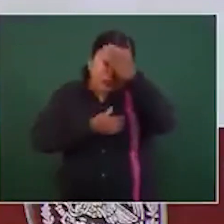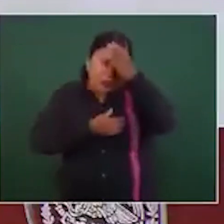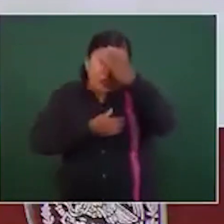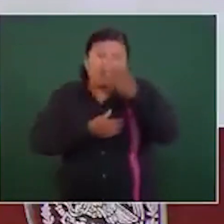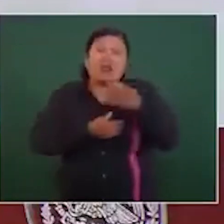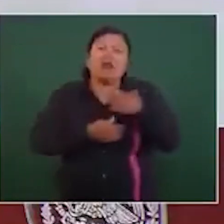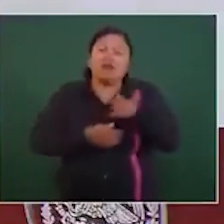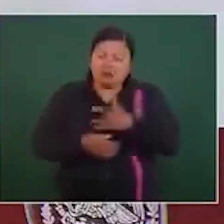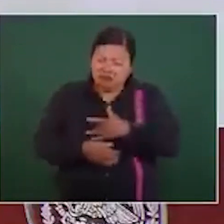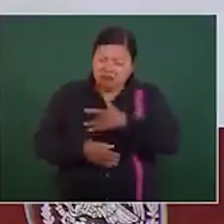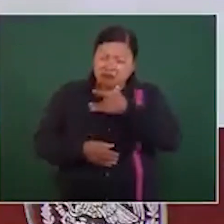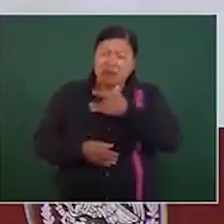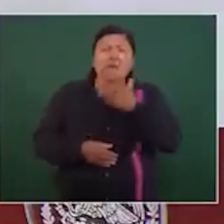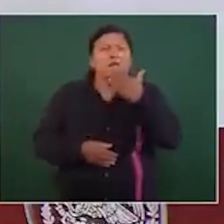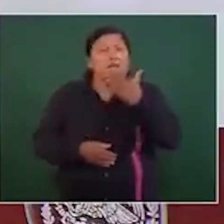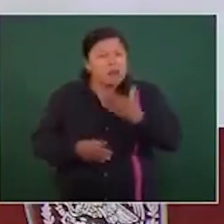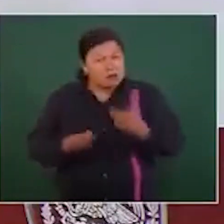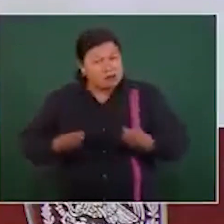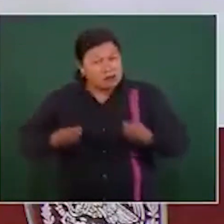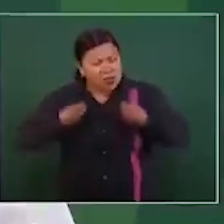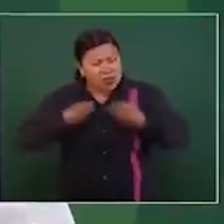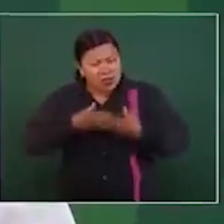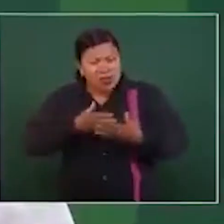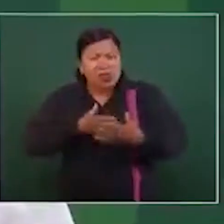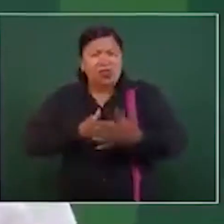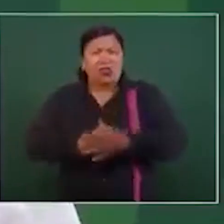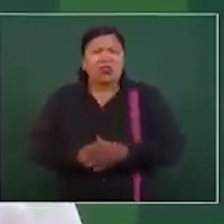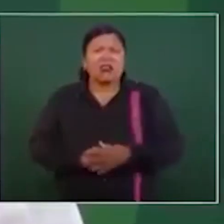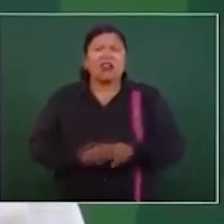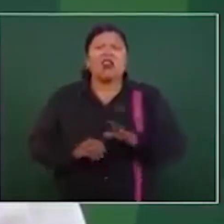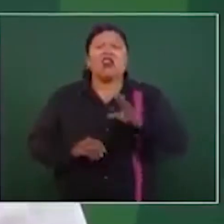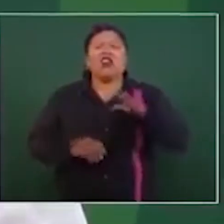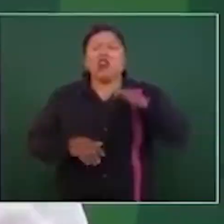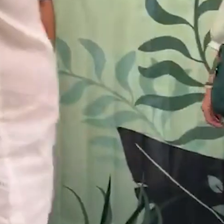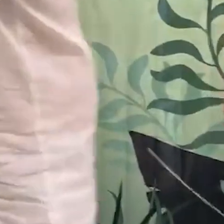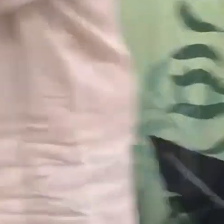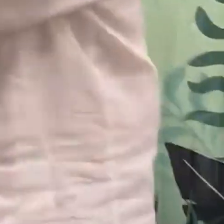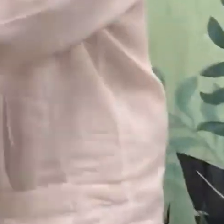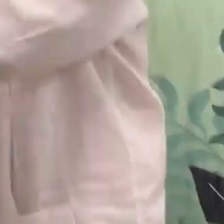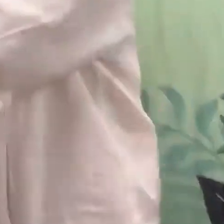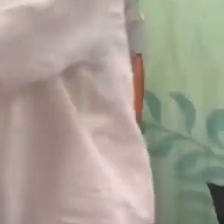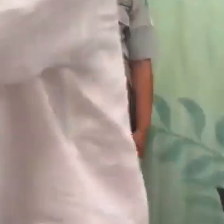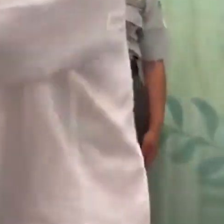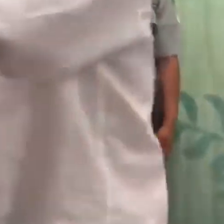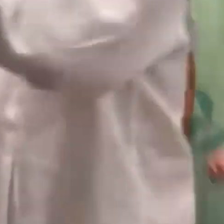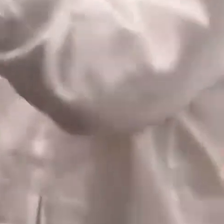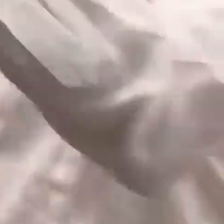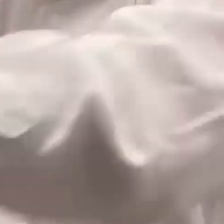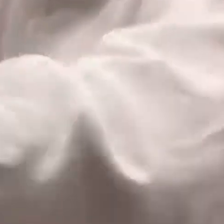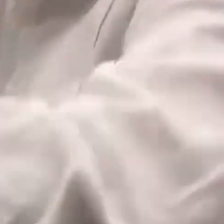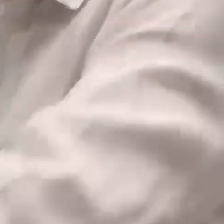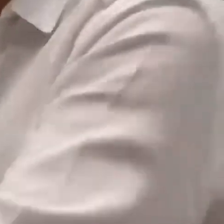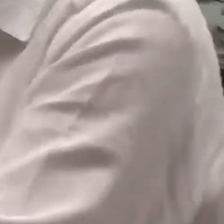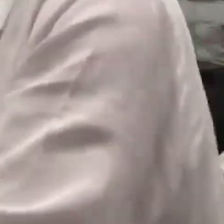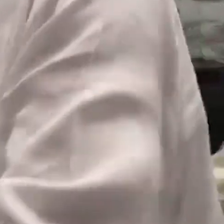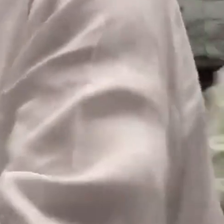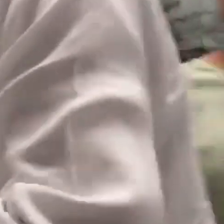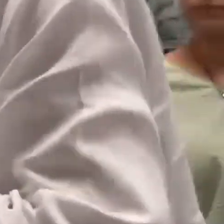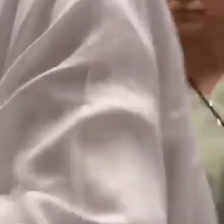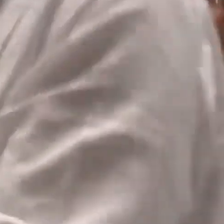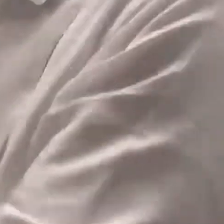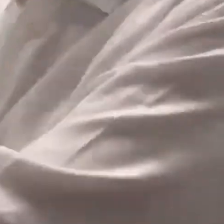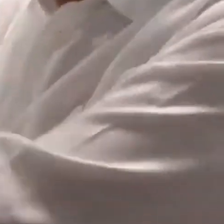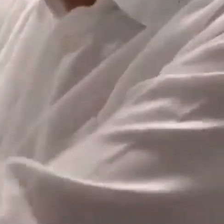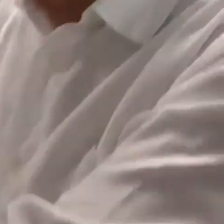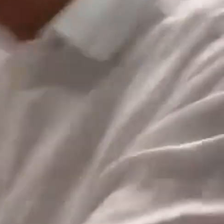bien, no llenos de achaques. El mandatario también mencionó sobre los medicamentos